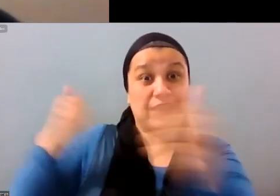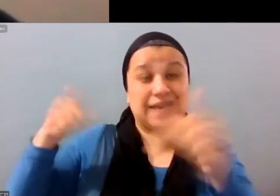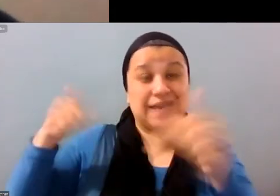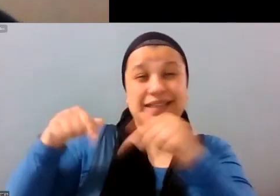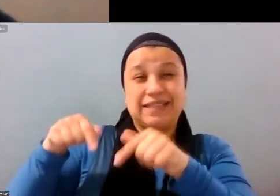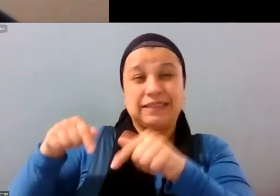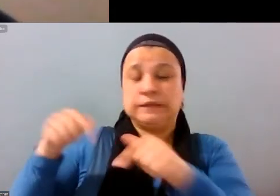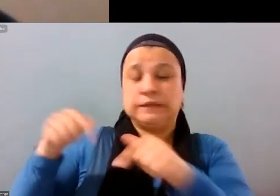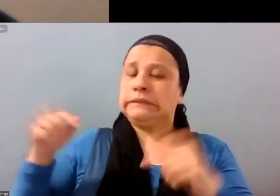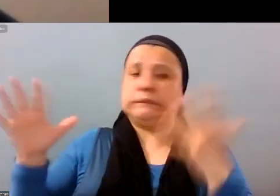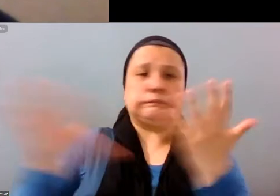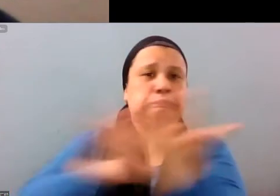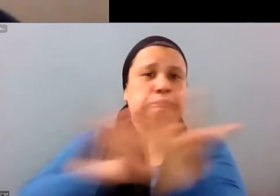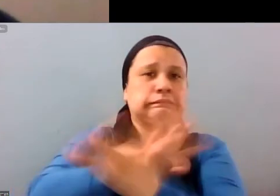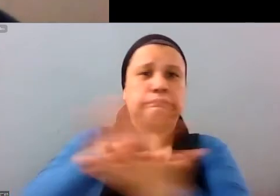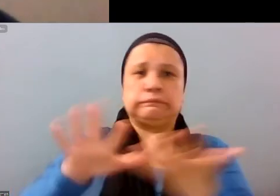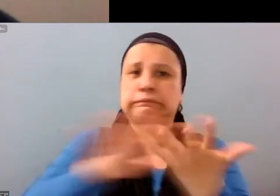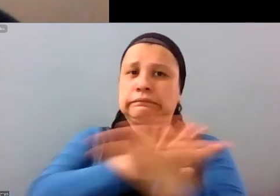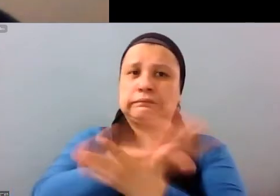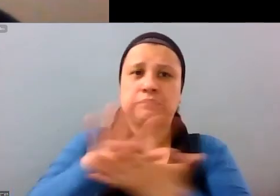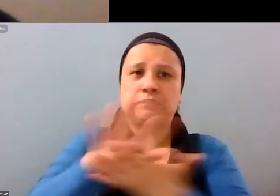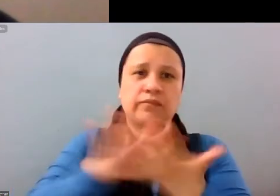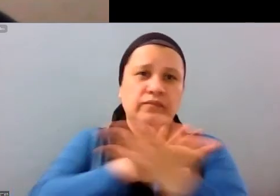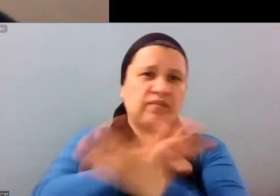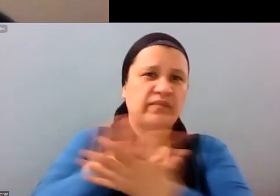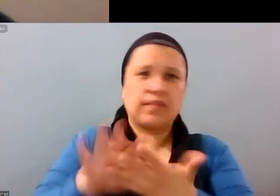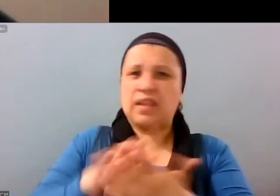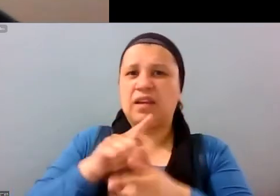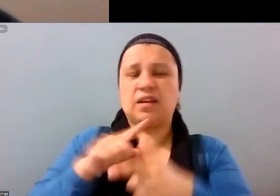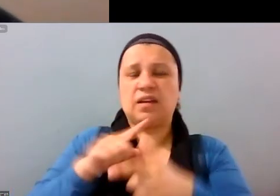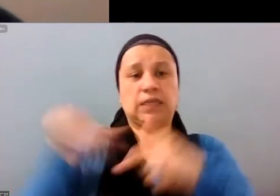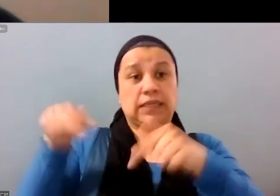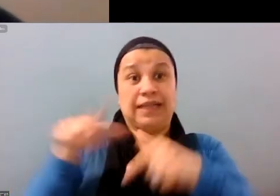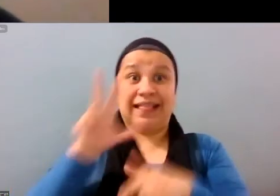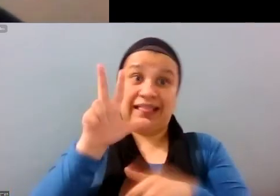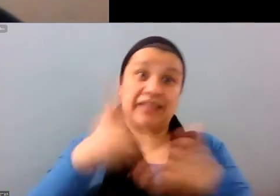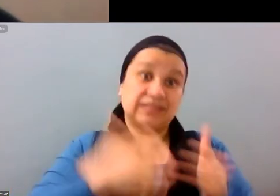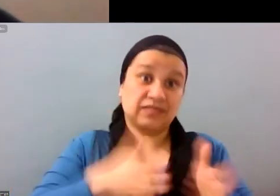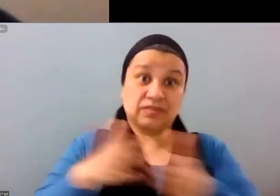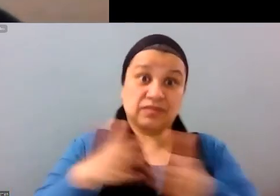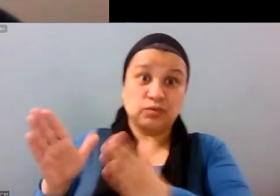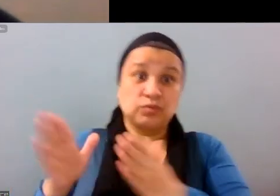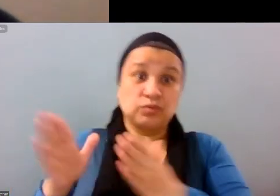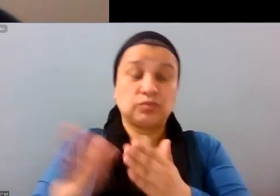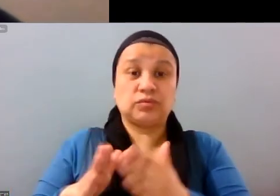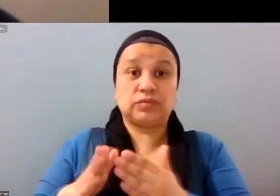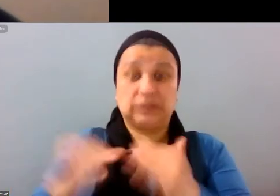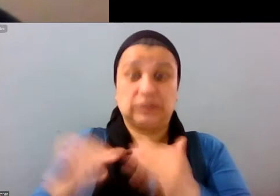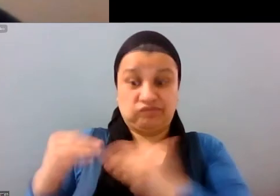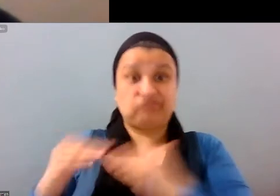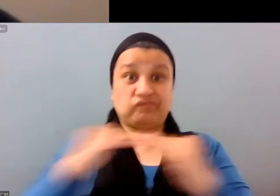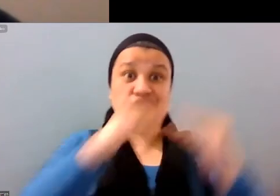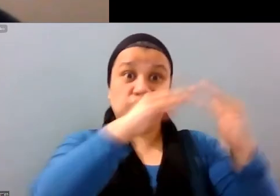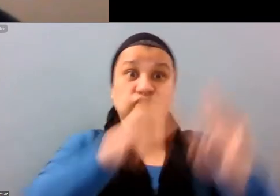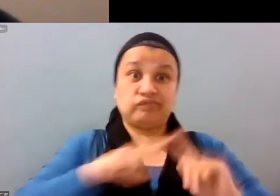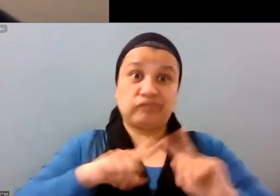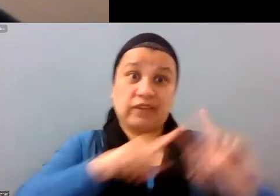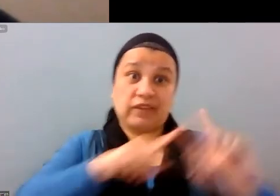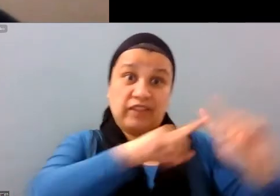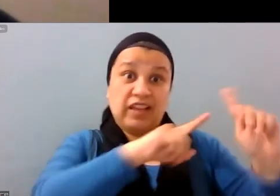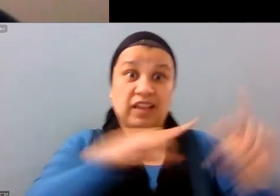porque mis hijos bueno eran tres diferentes niveles y todas las